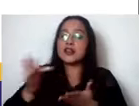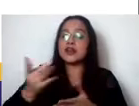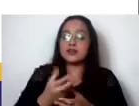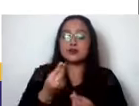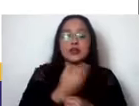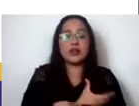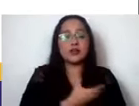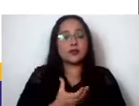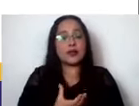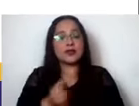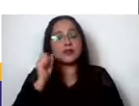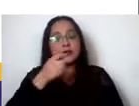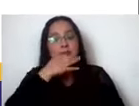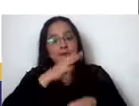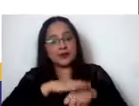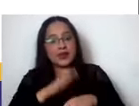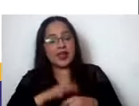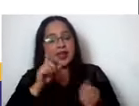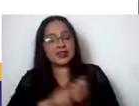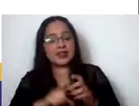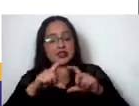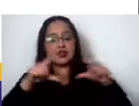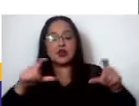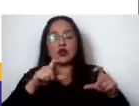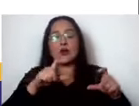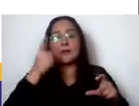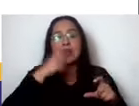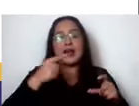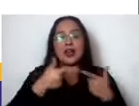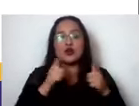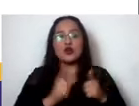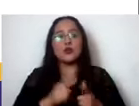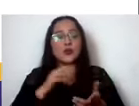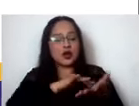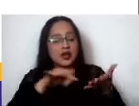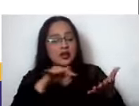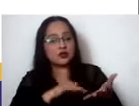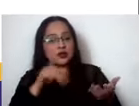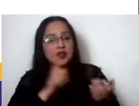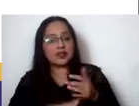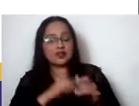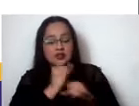y los invitamos a conocer nuestro blog del Círculo de Lectura, que pueden encontrar